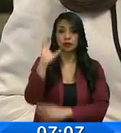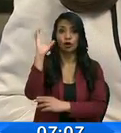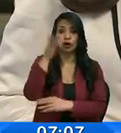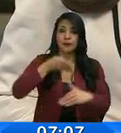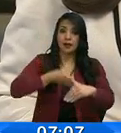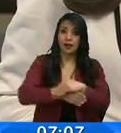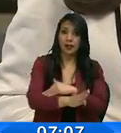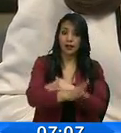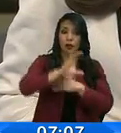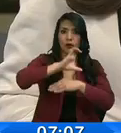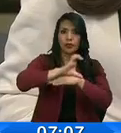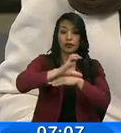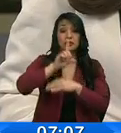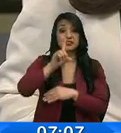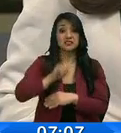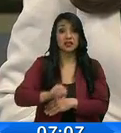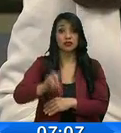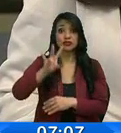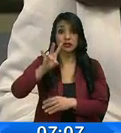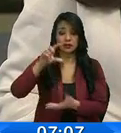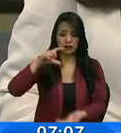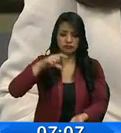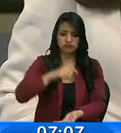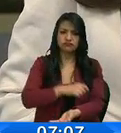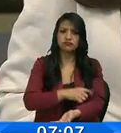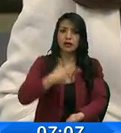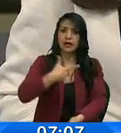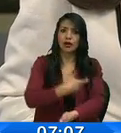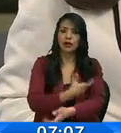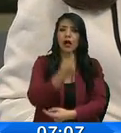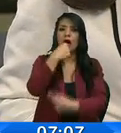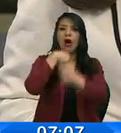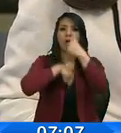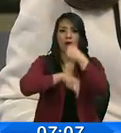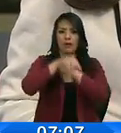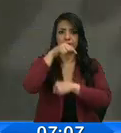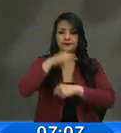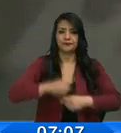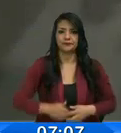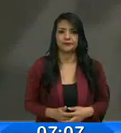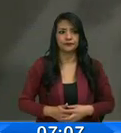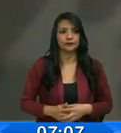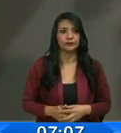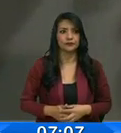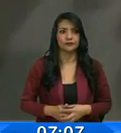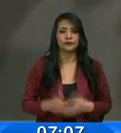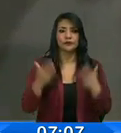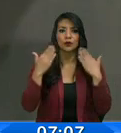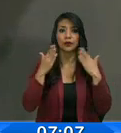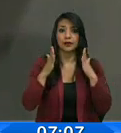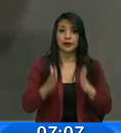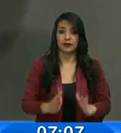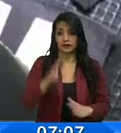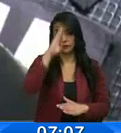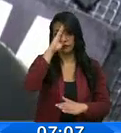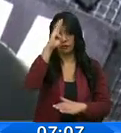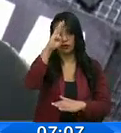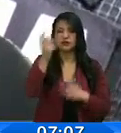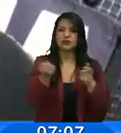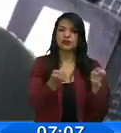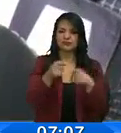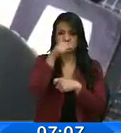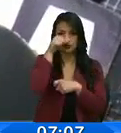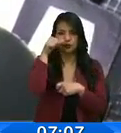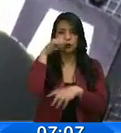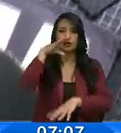país cargado de 107 cápsulas de heroína en su organismo. Son guayaquileños y fueron detenidos por la policía antinarcóticos